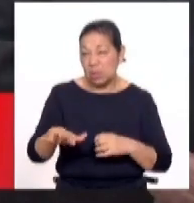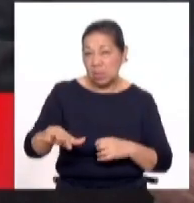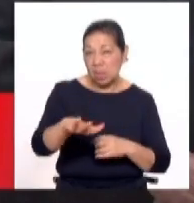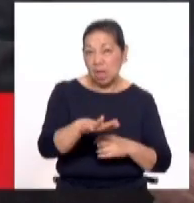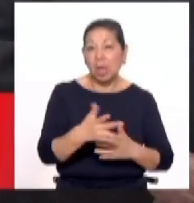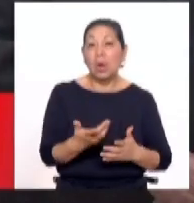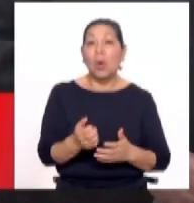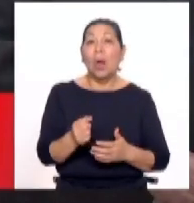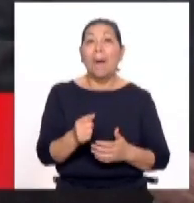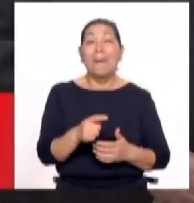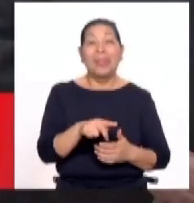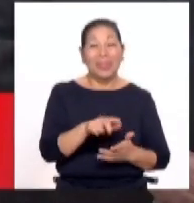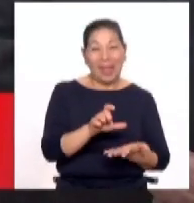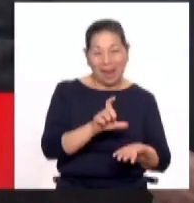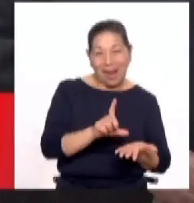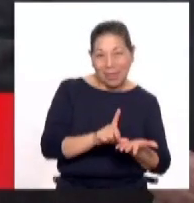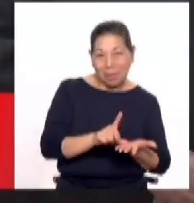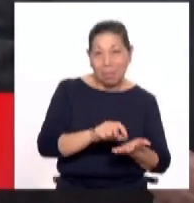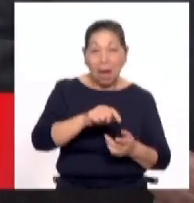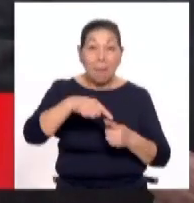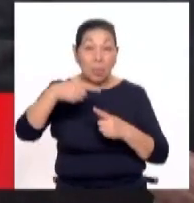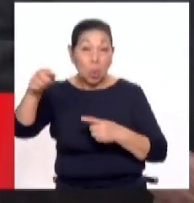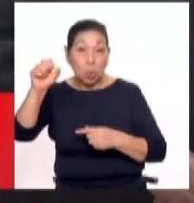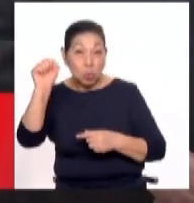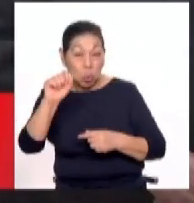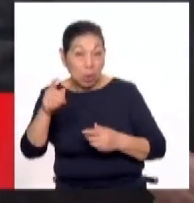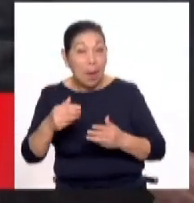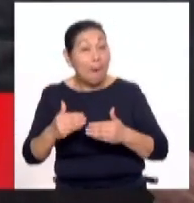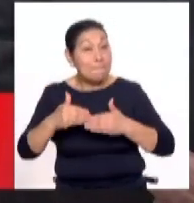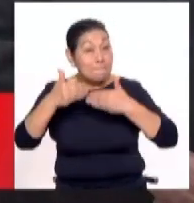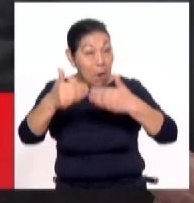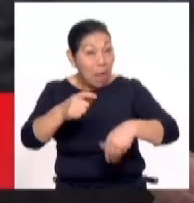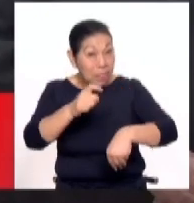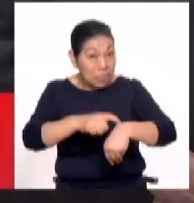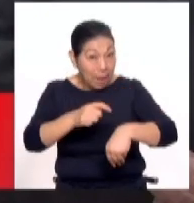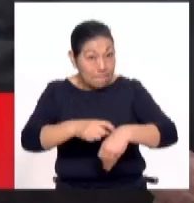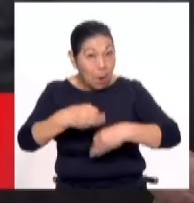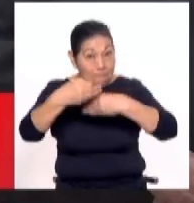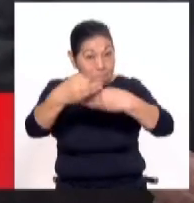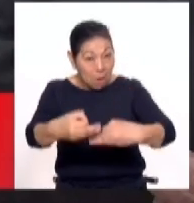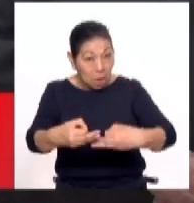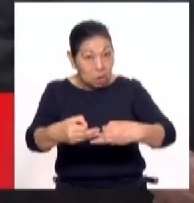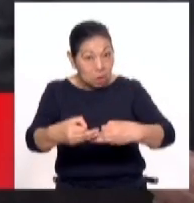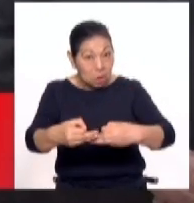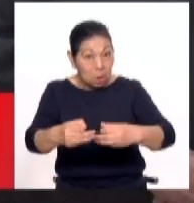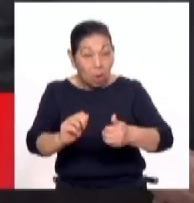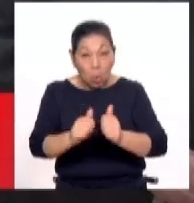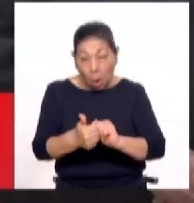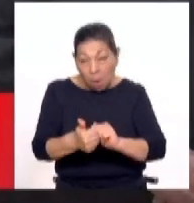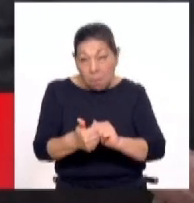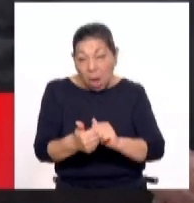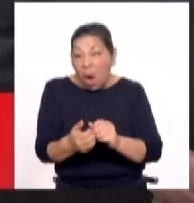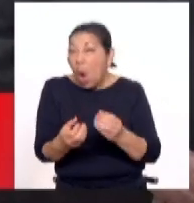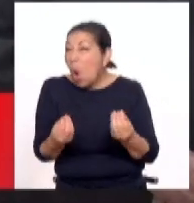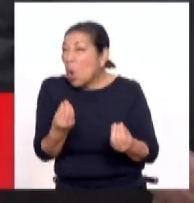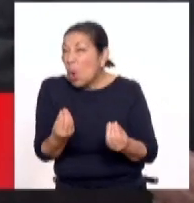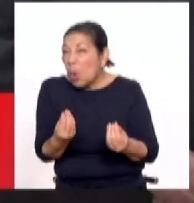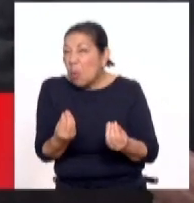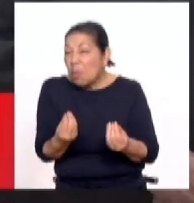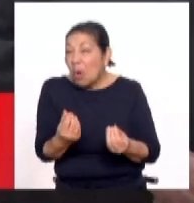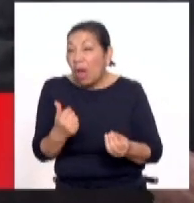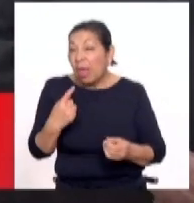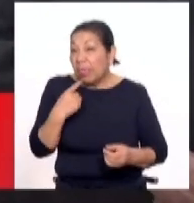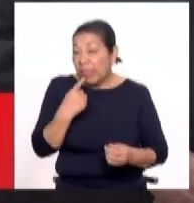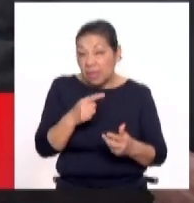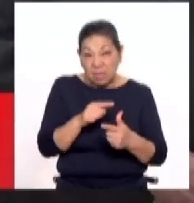y en Sullana. La pregunta es si van a ampliar este estado de emergencia o si también se va a cambiar de estrategia, porque según los